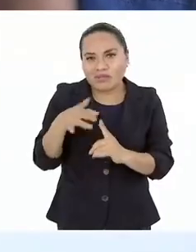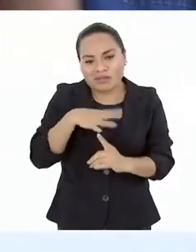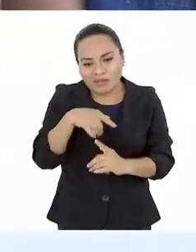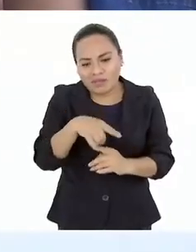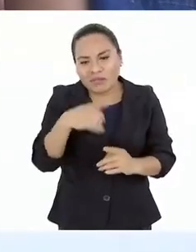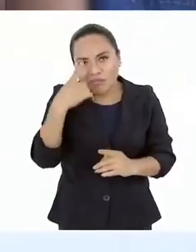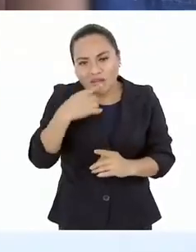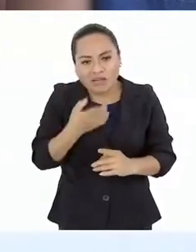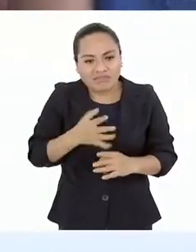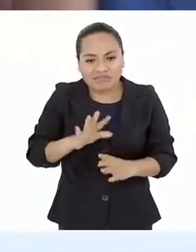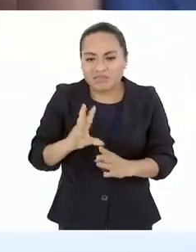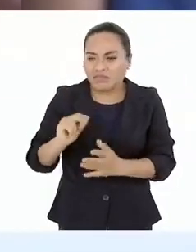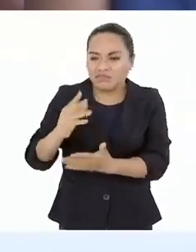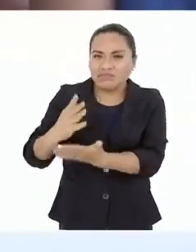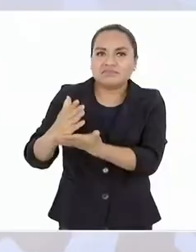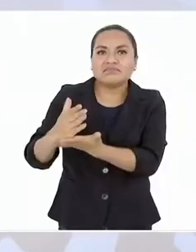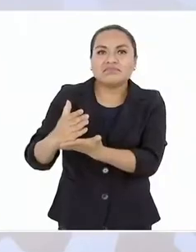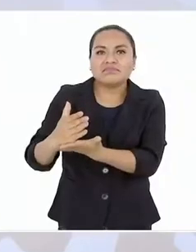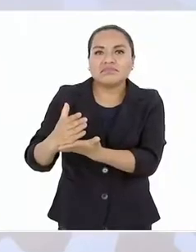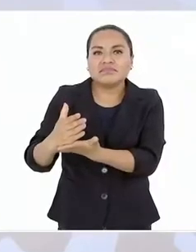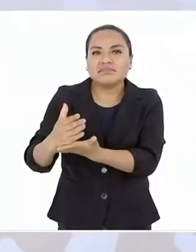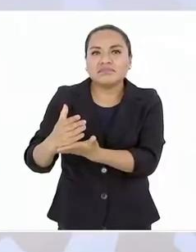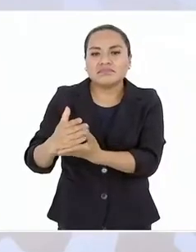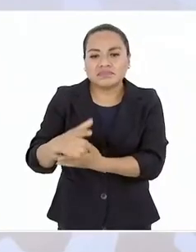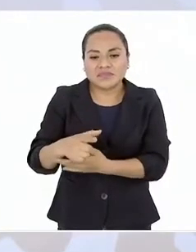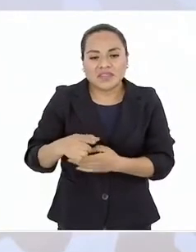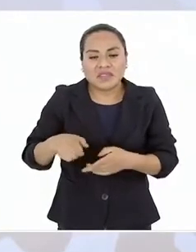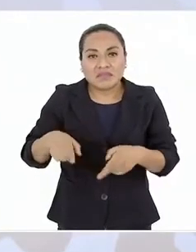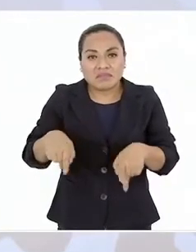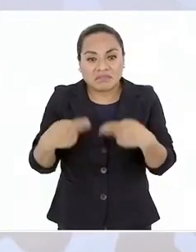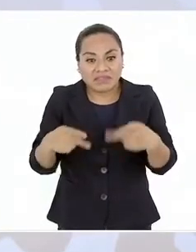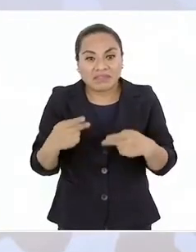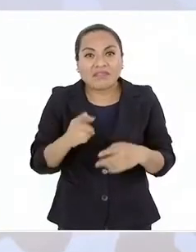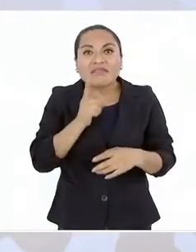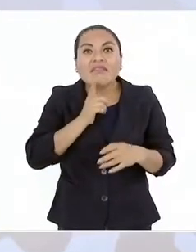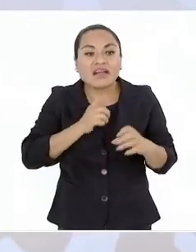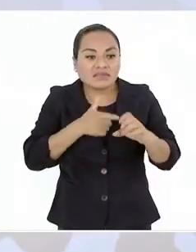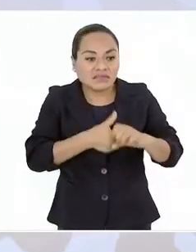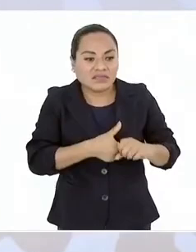No solo eso, vendían huachicol